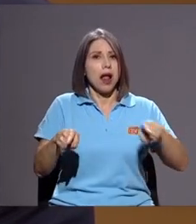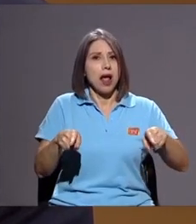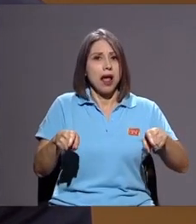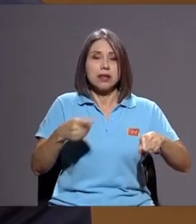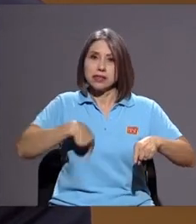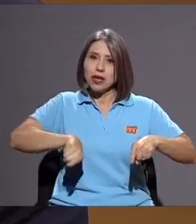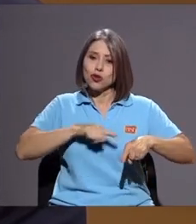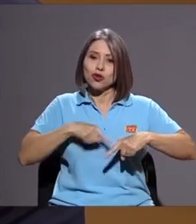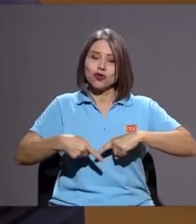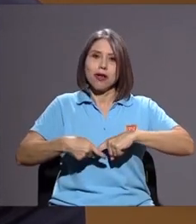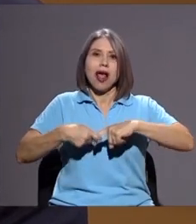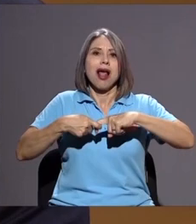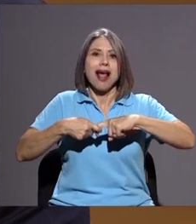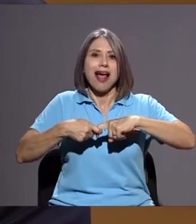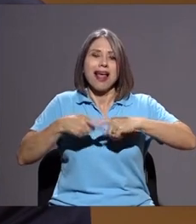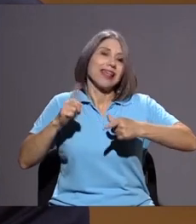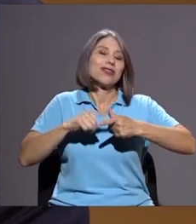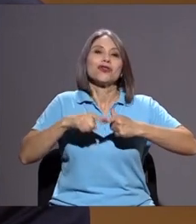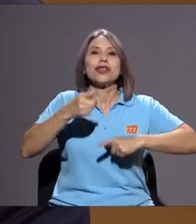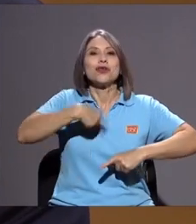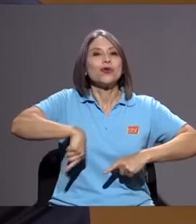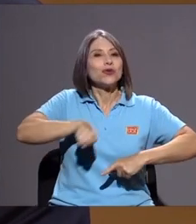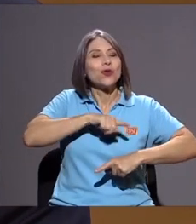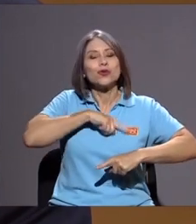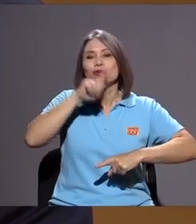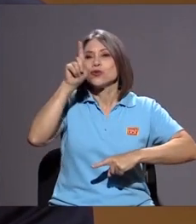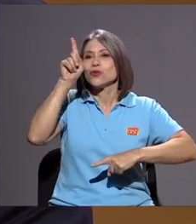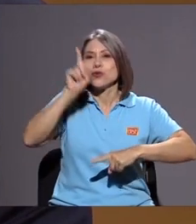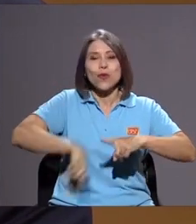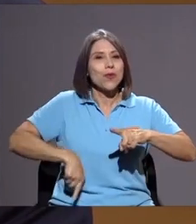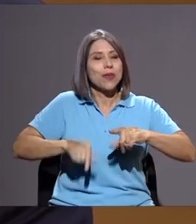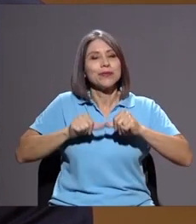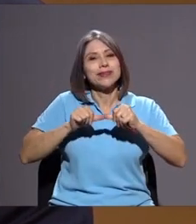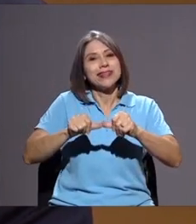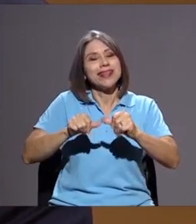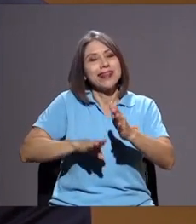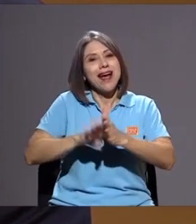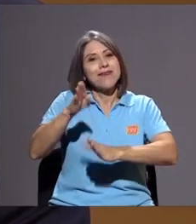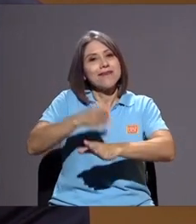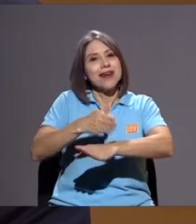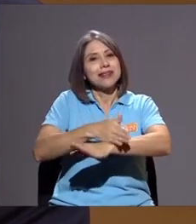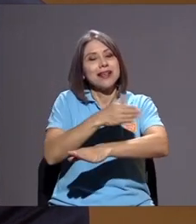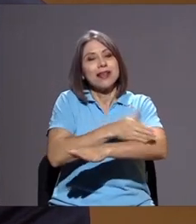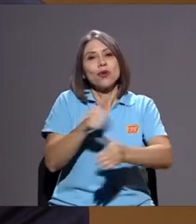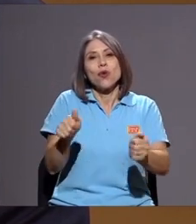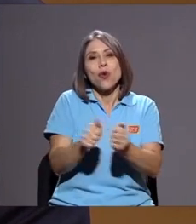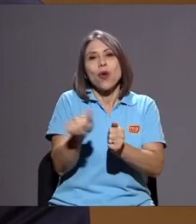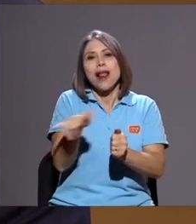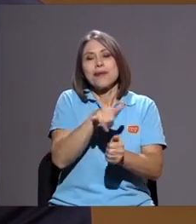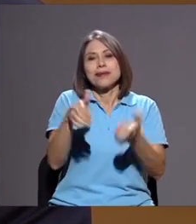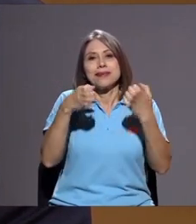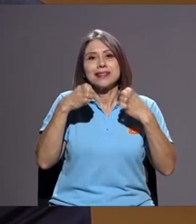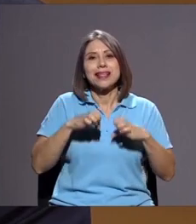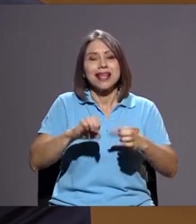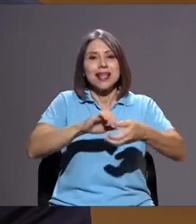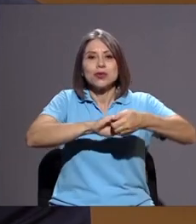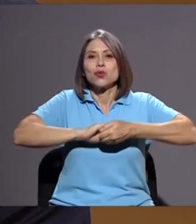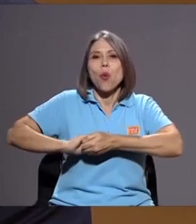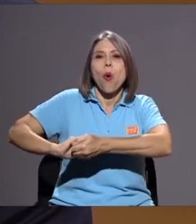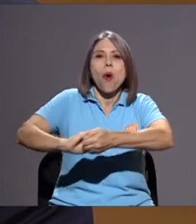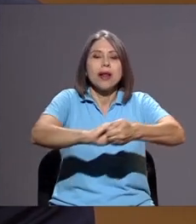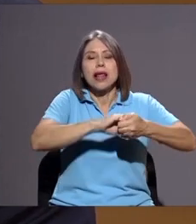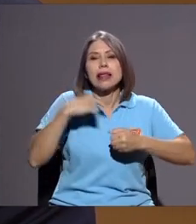no a permitirnos como sociedad y como país seguir avanzando con la misma estrategia de solidaridad que este país ha tenido en el